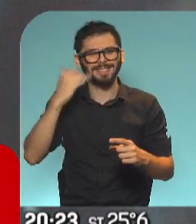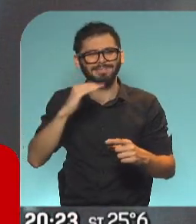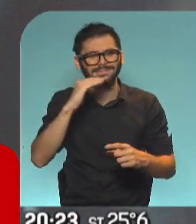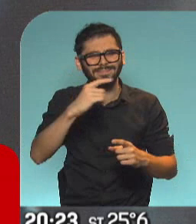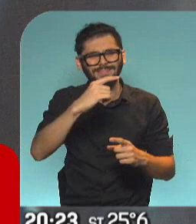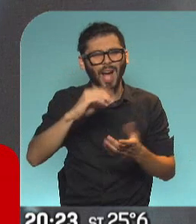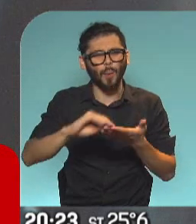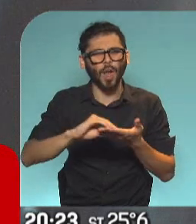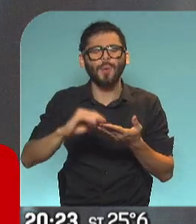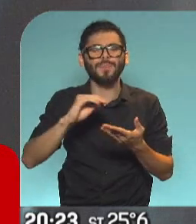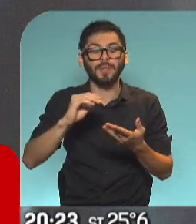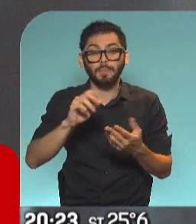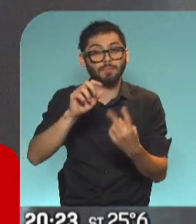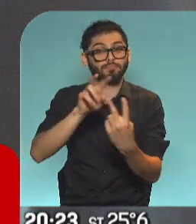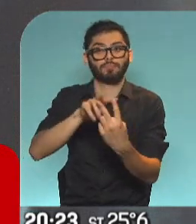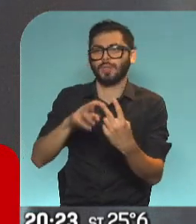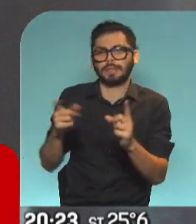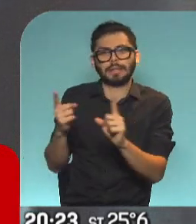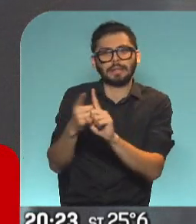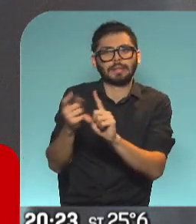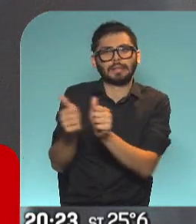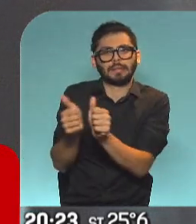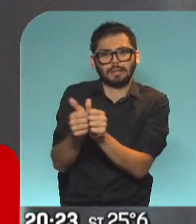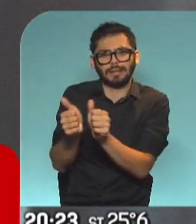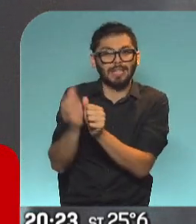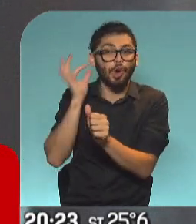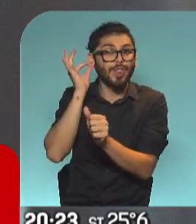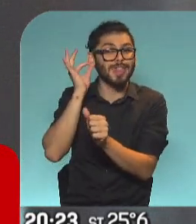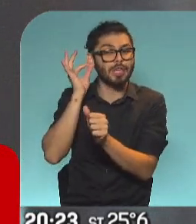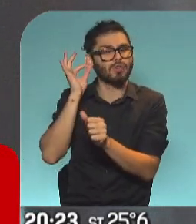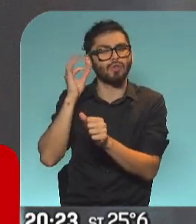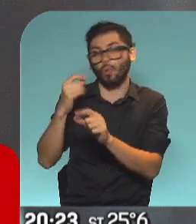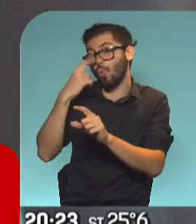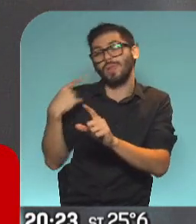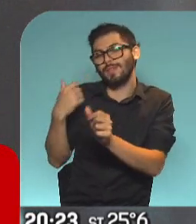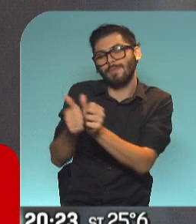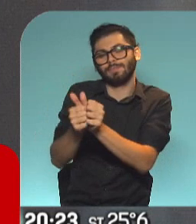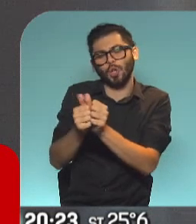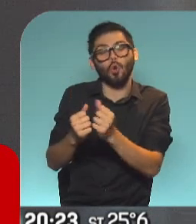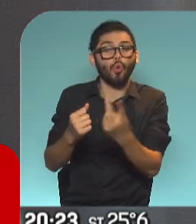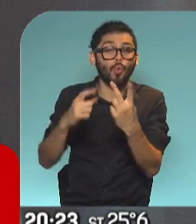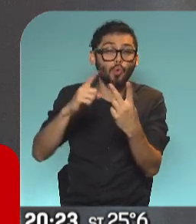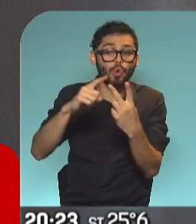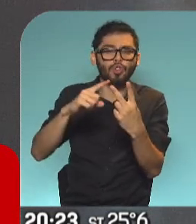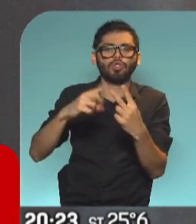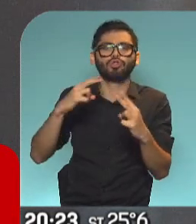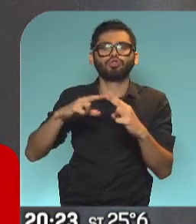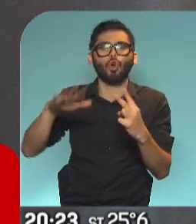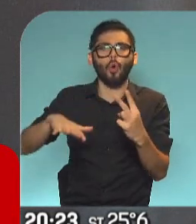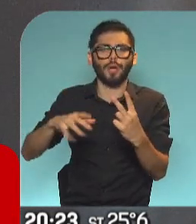que han estado más tiempo en los últimos días con Diego. Uno de ellos es un sobrino, el otro